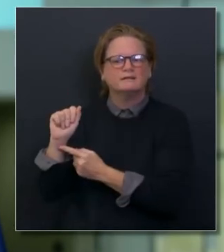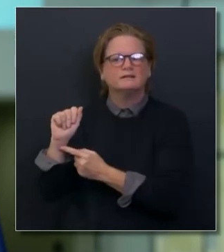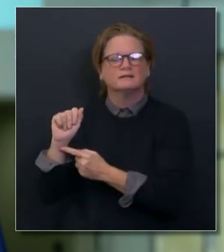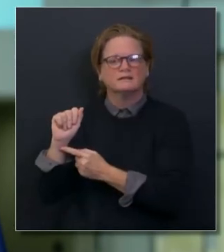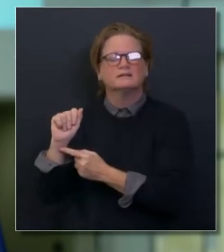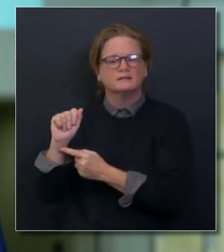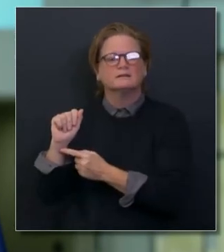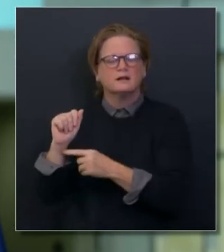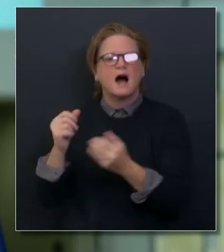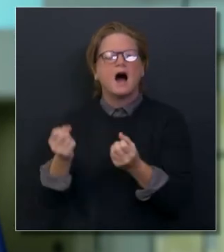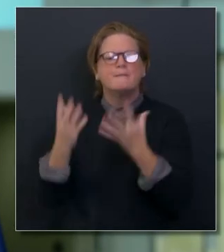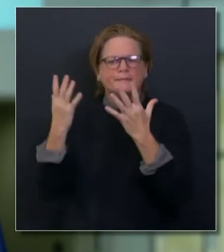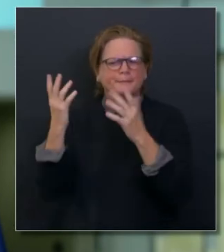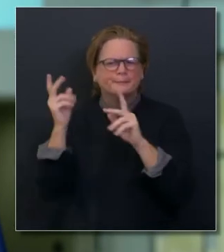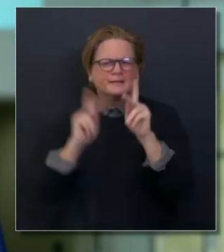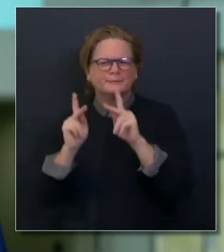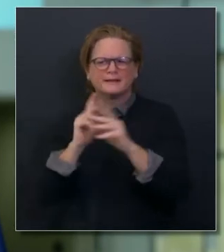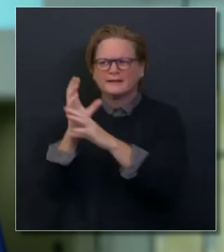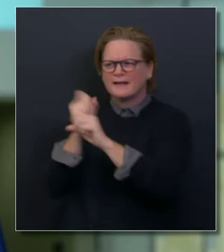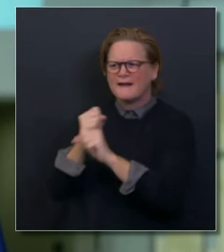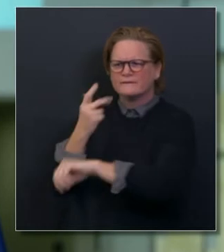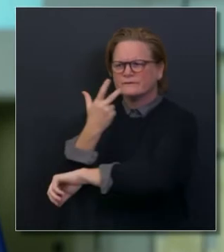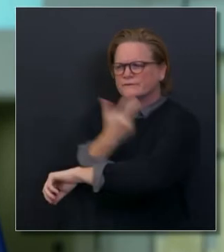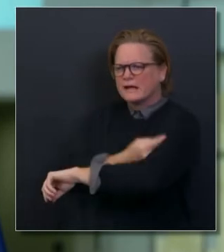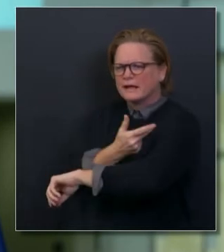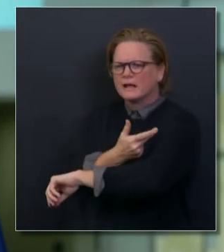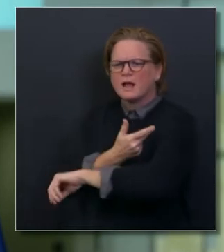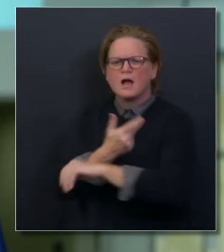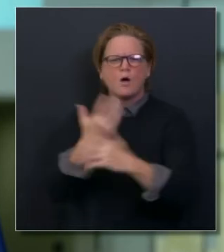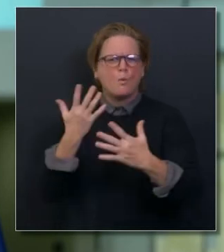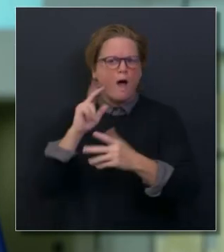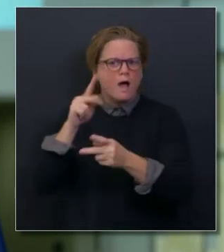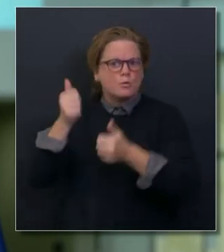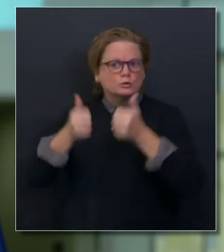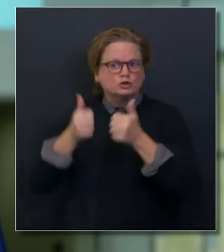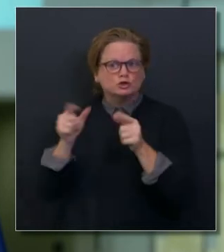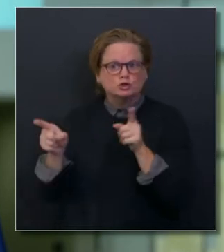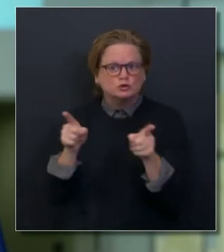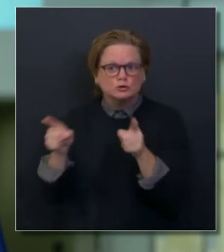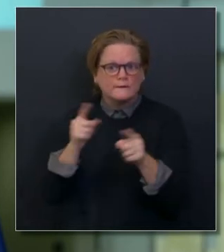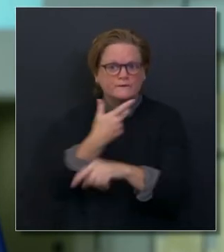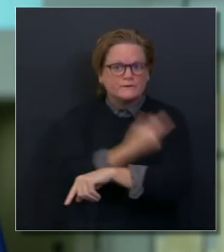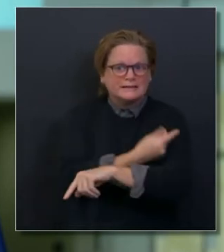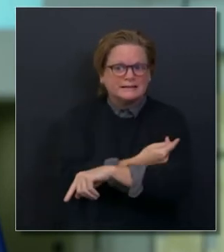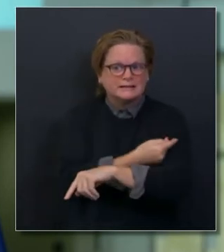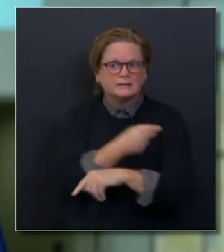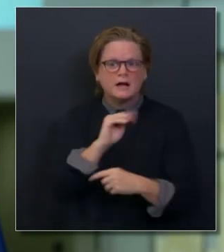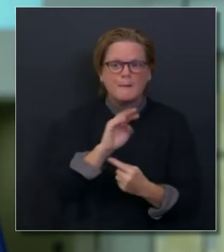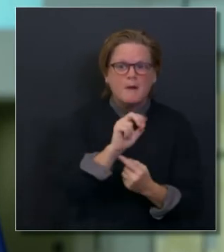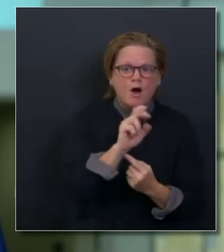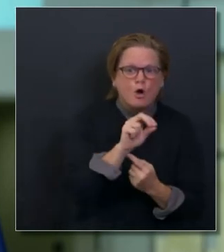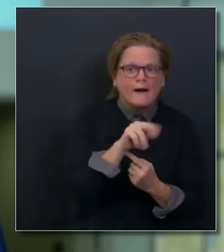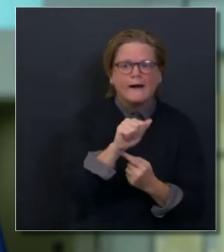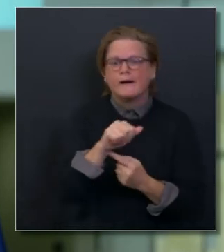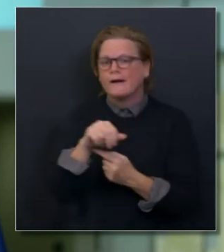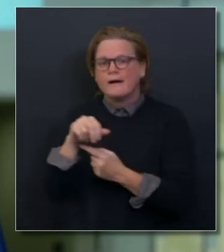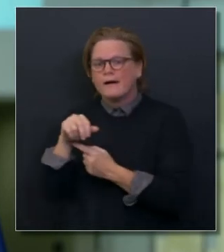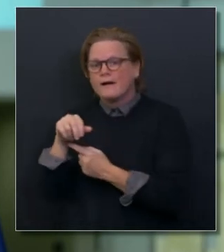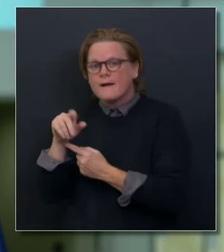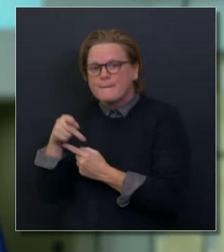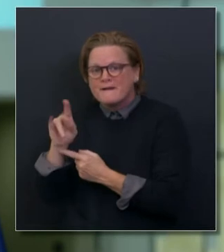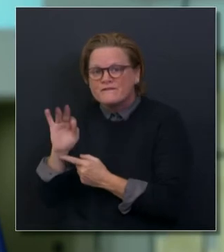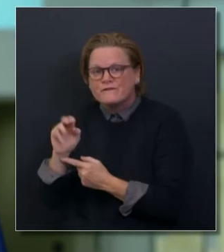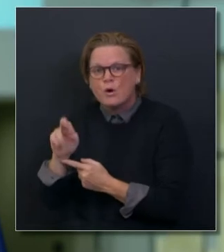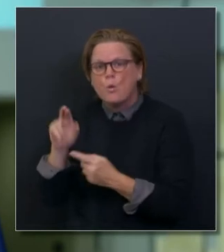seguimiento cuando llega la segunda dosis, pero también qué dosis de vacunas se están haciendo y dónde, para